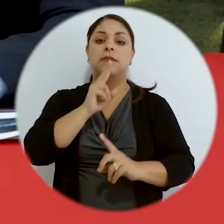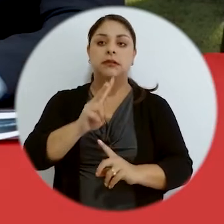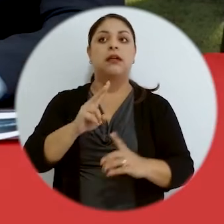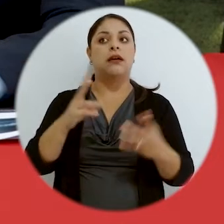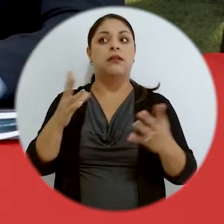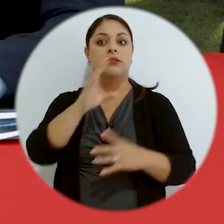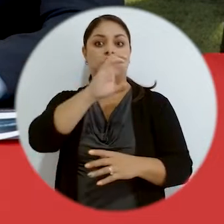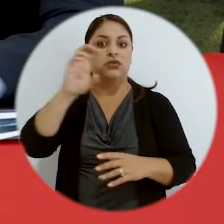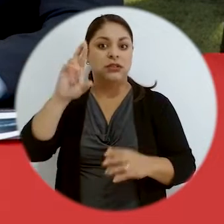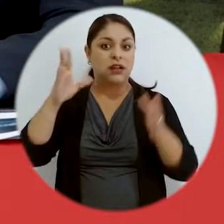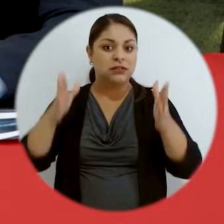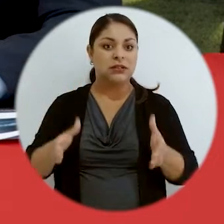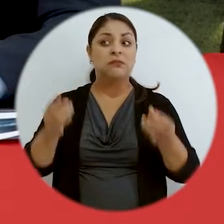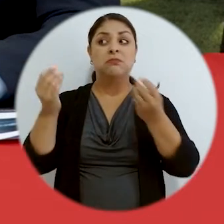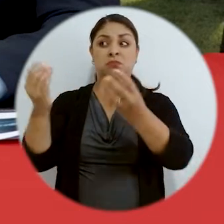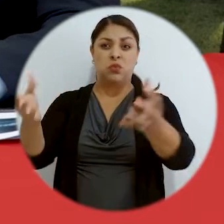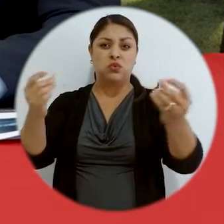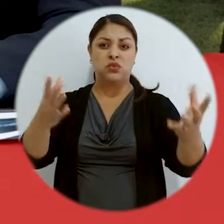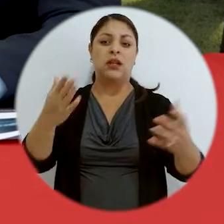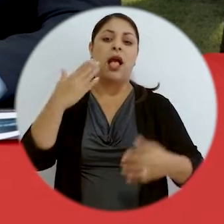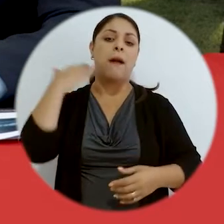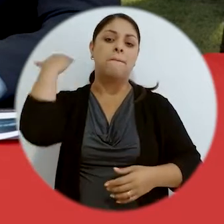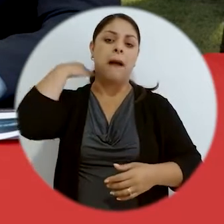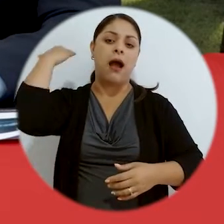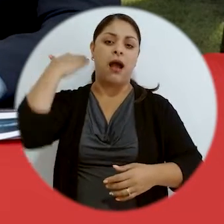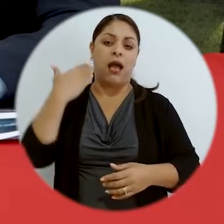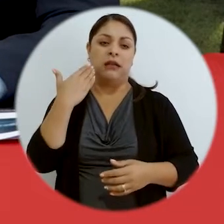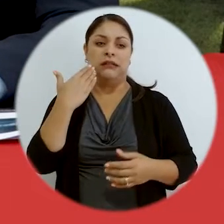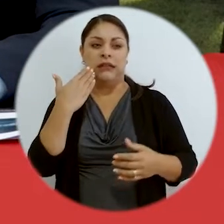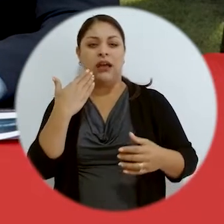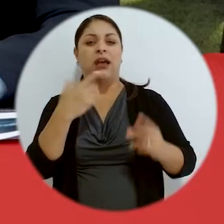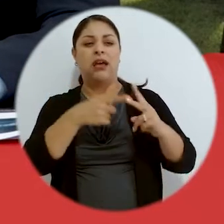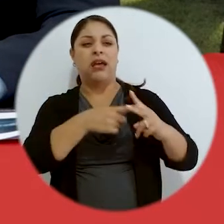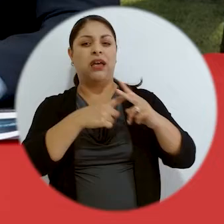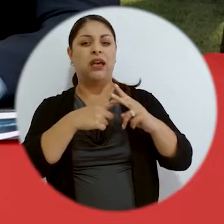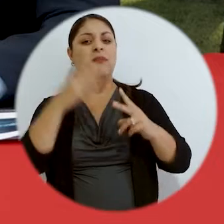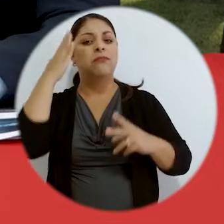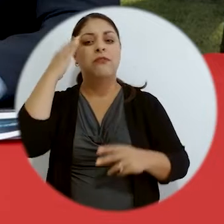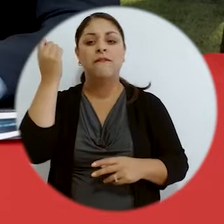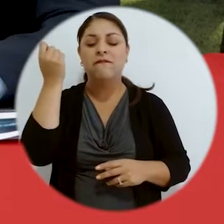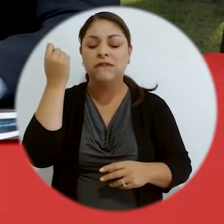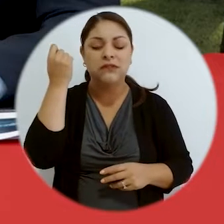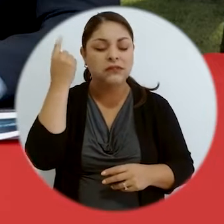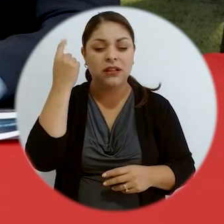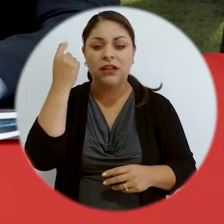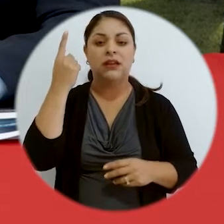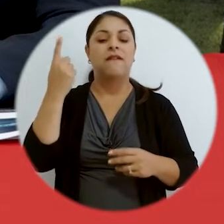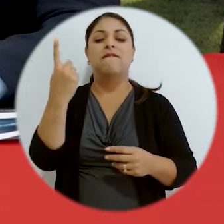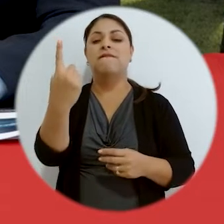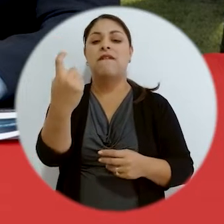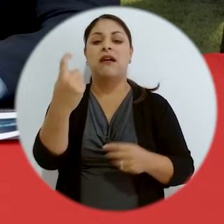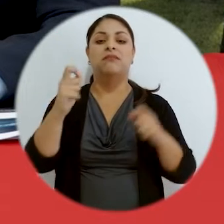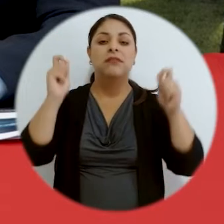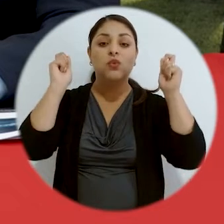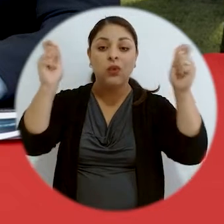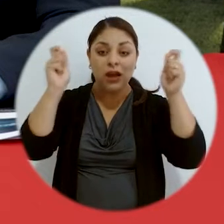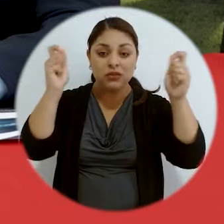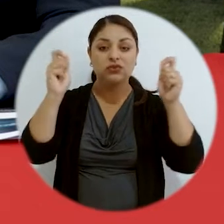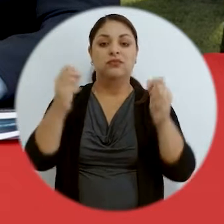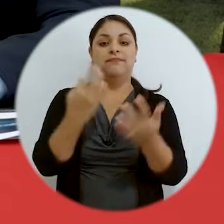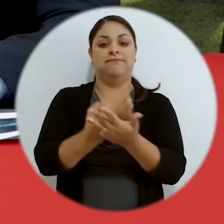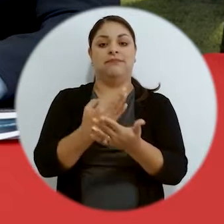que los costarricenses, muchos están cayendo en este sistema por una falta de educación financiera, por una